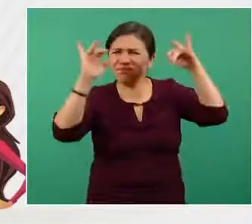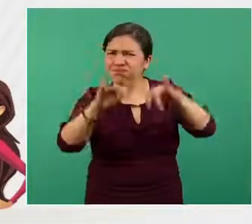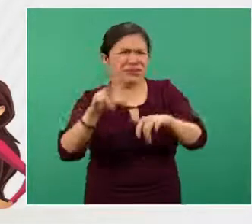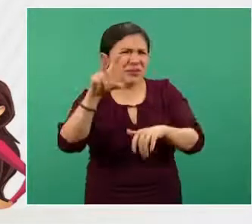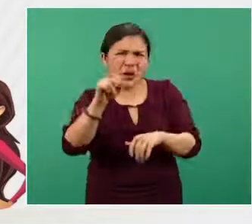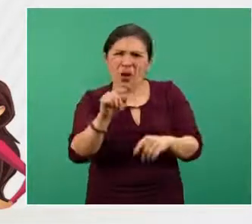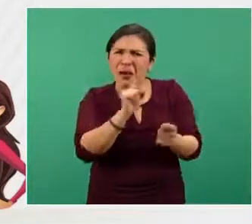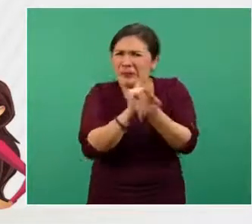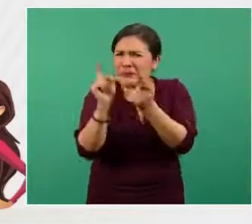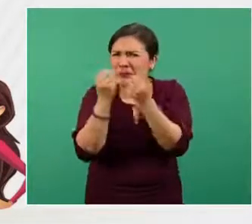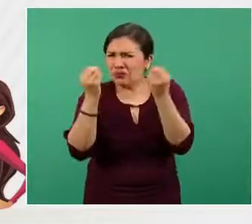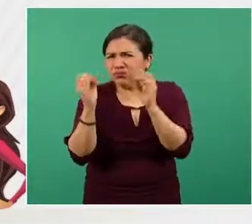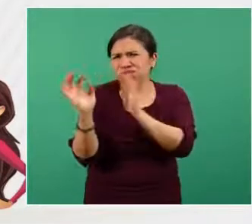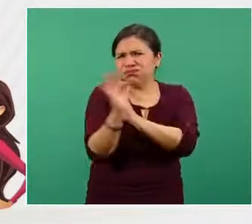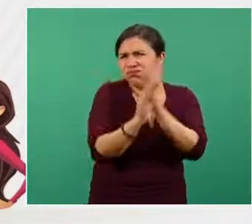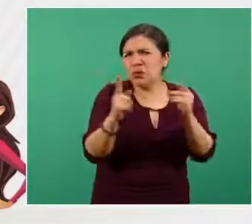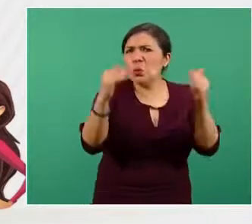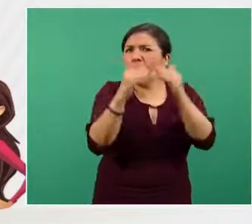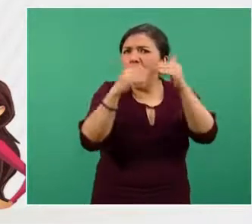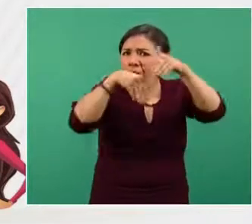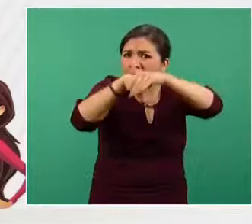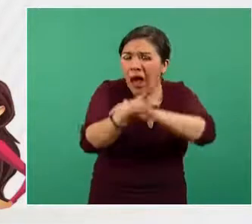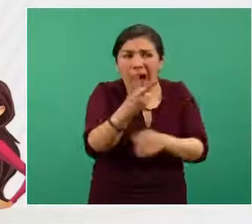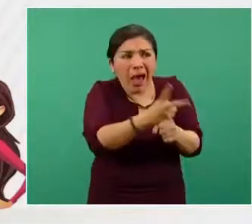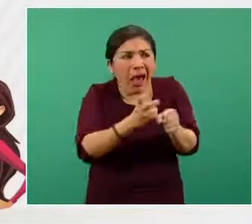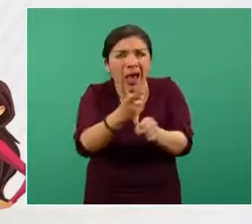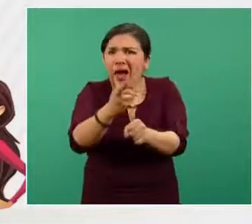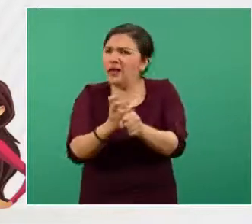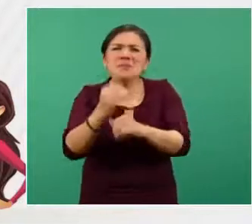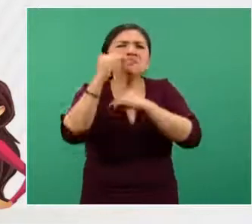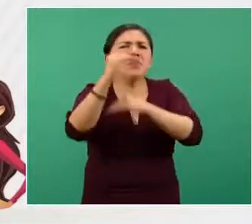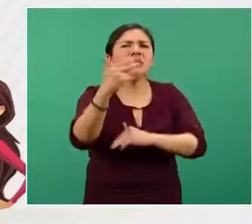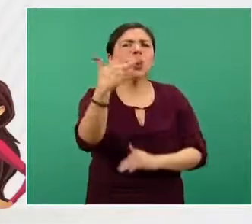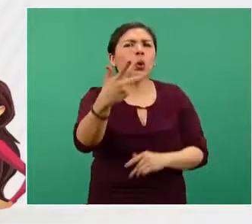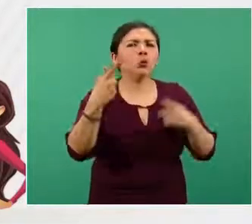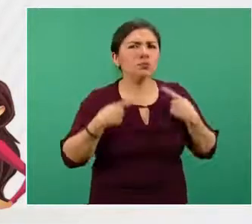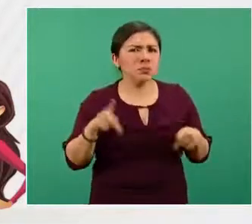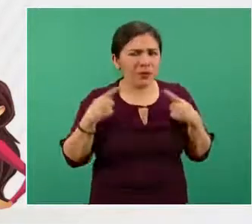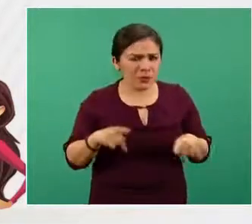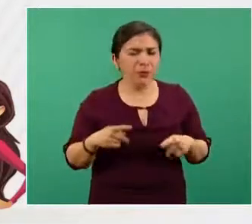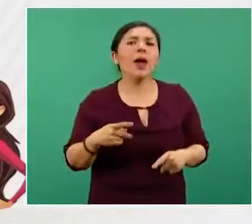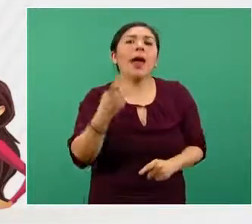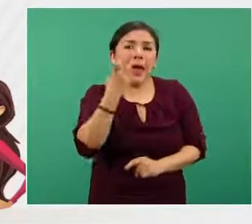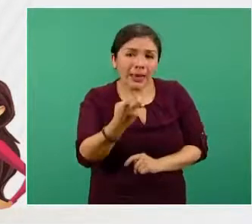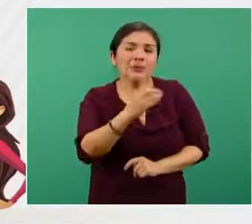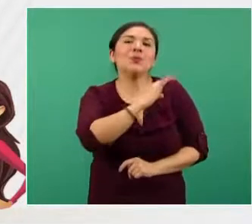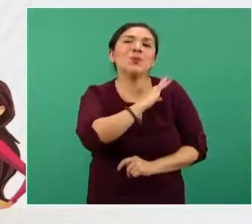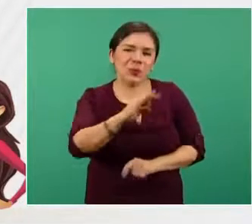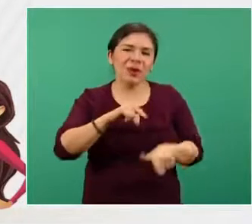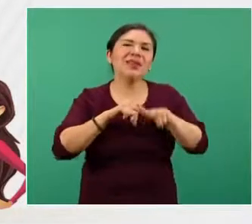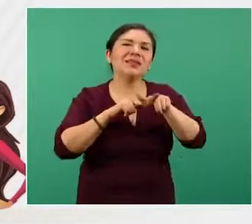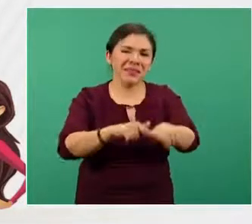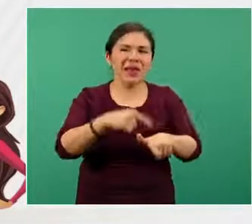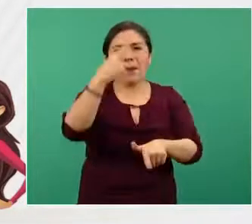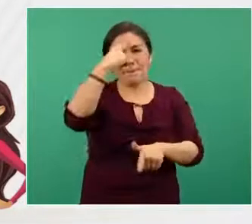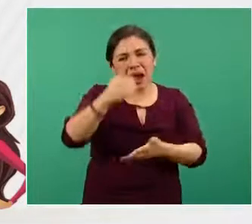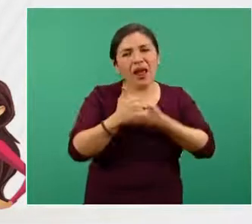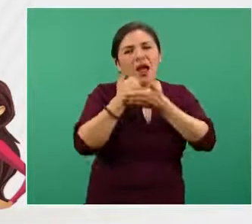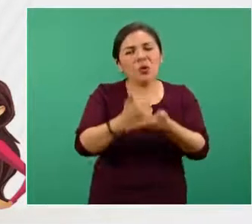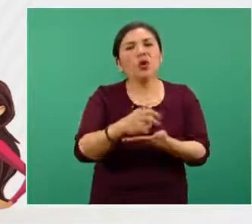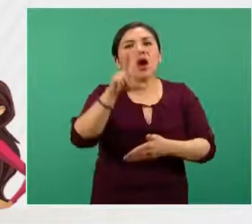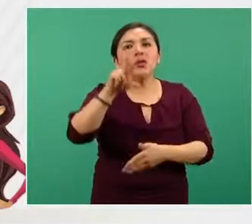nuestros domicilios, por eso la recomendación de solo un máximo de 8 personas, podemos entonces también contribuir a